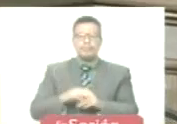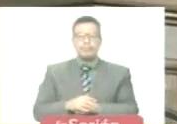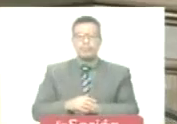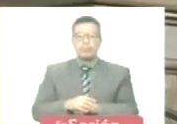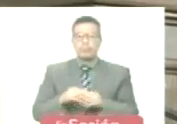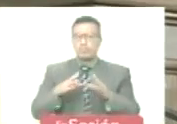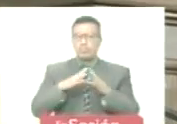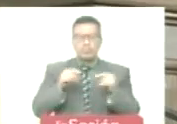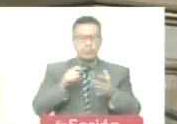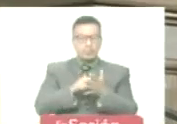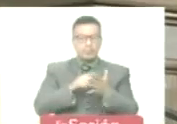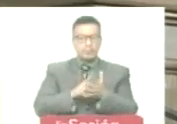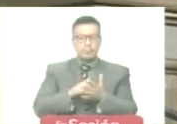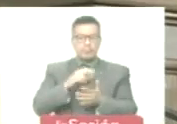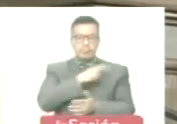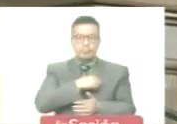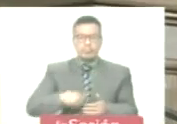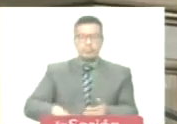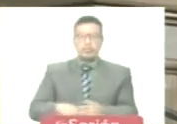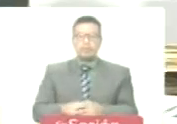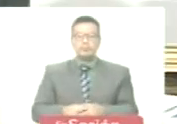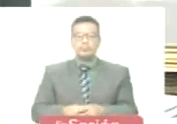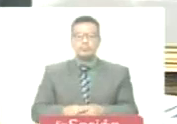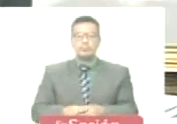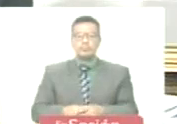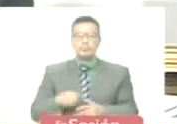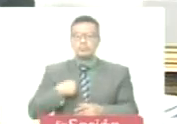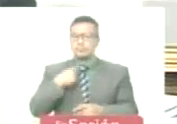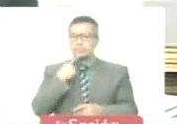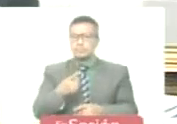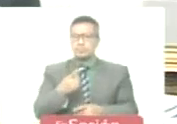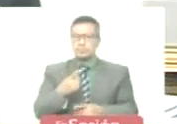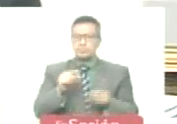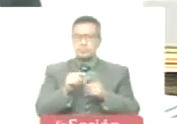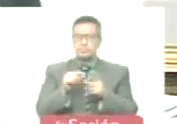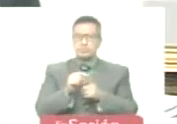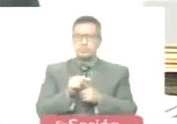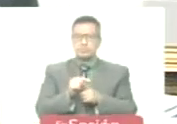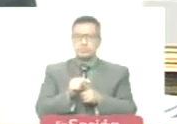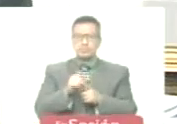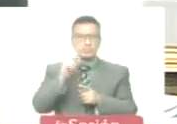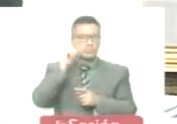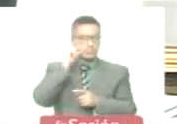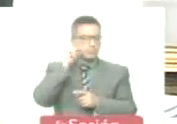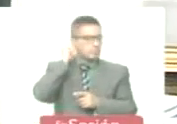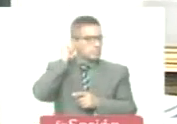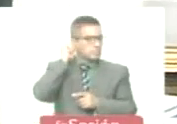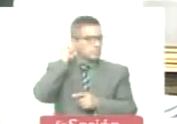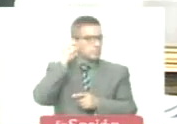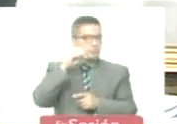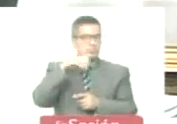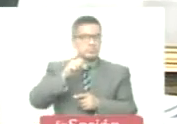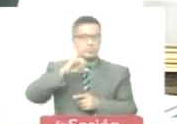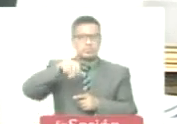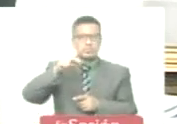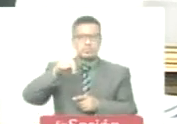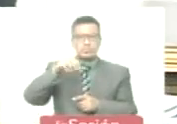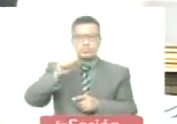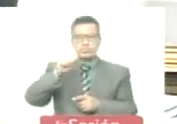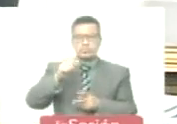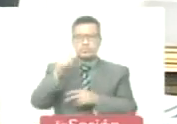Es todo este punto, ciudadano presidente. Voy a dejar en el derecho de palabra a la diputada Azucena María Jaspe. Solicita la